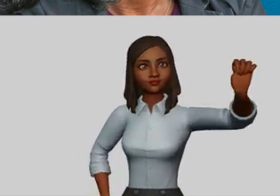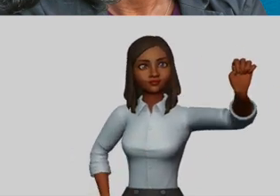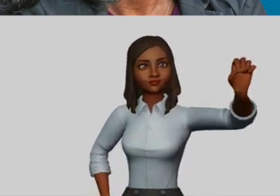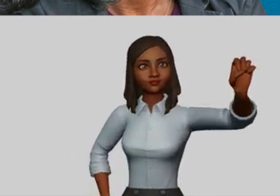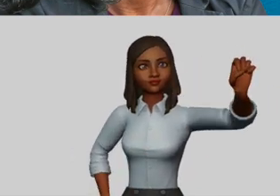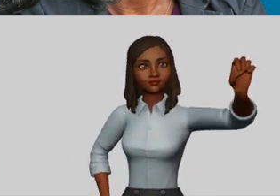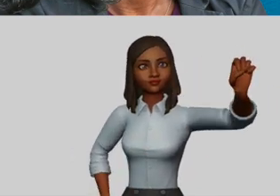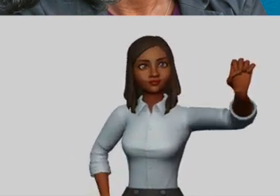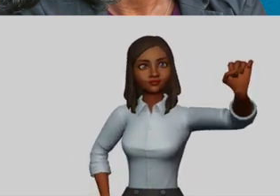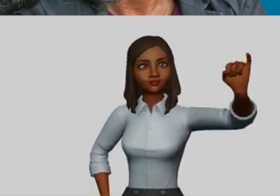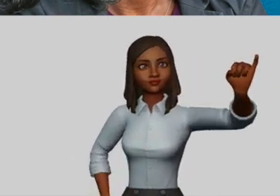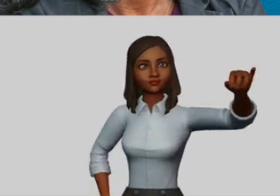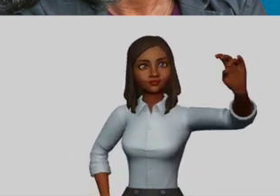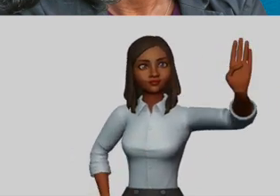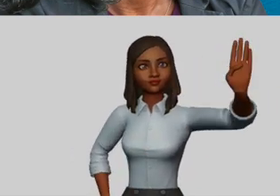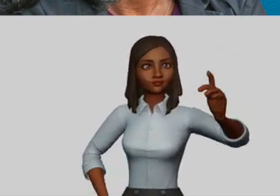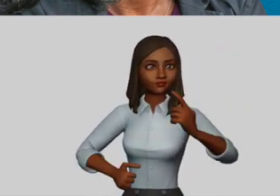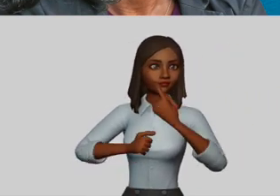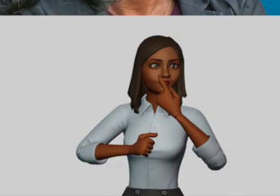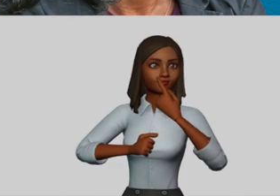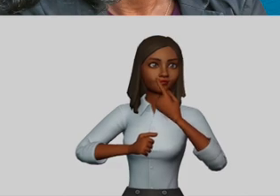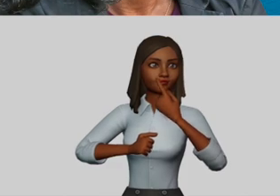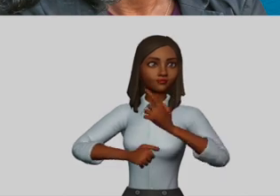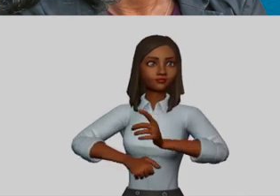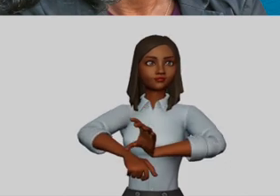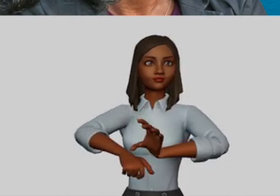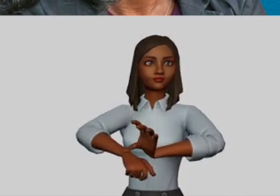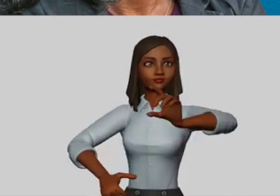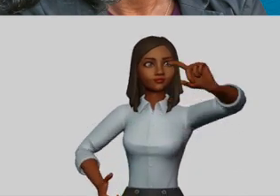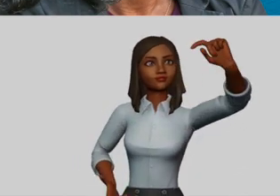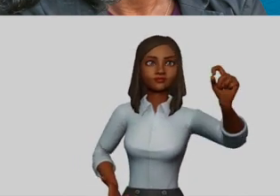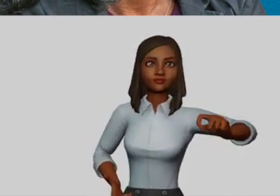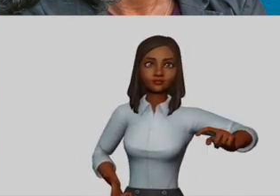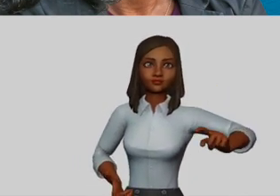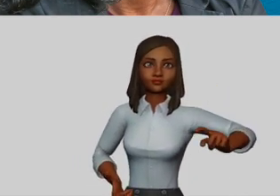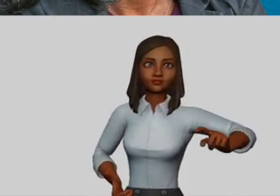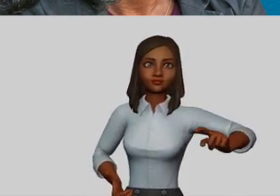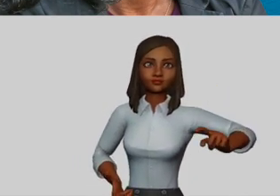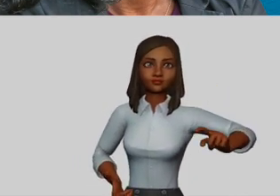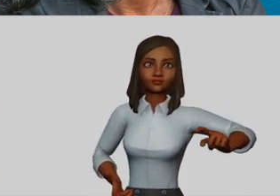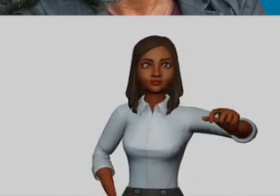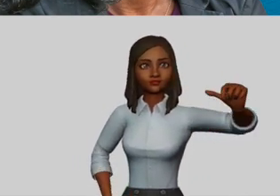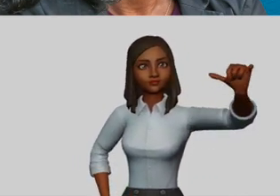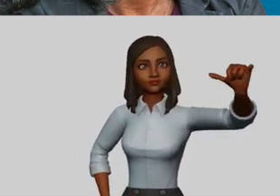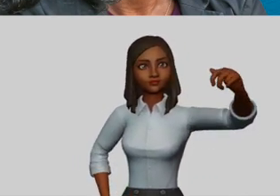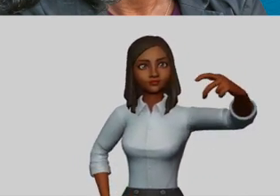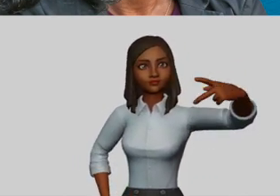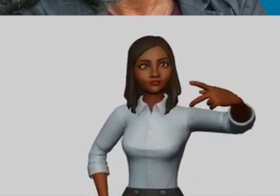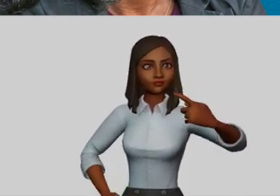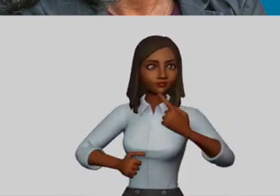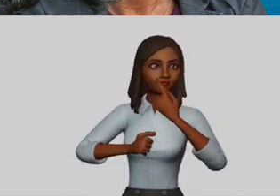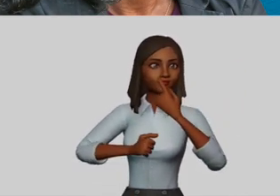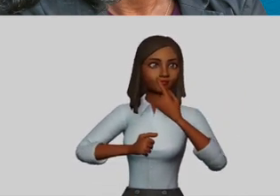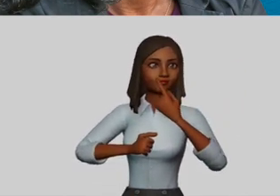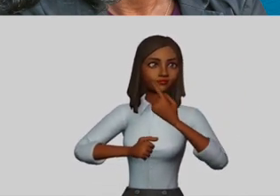quería irme a donde nunca he ido. Está como Milcael. Yo me voy para China. Sí. Y una